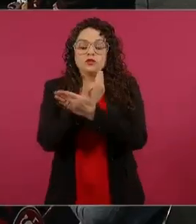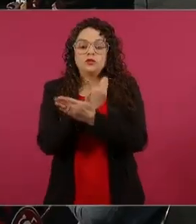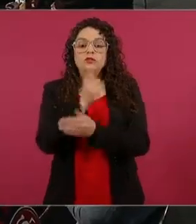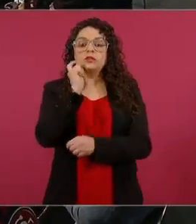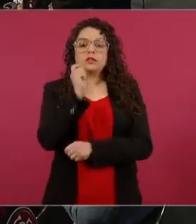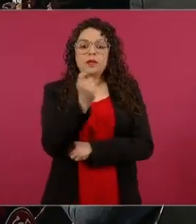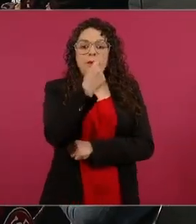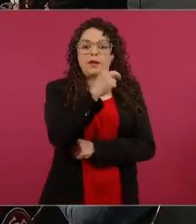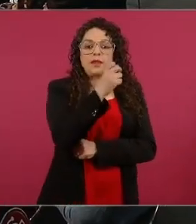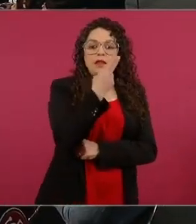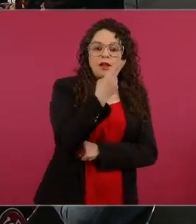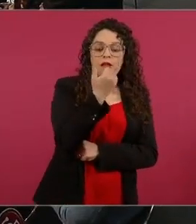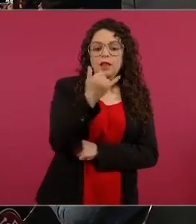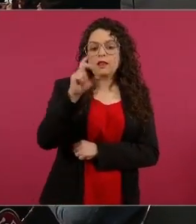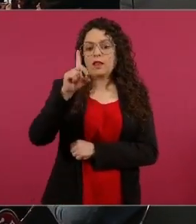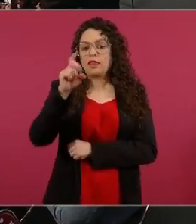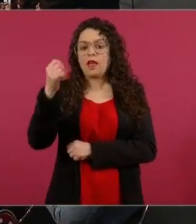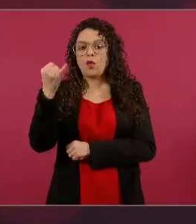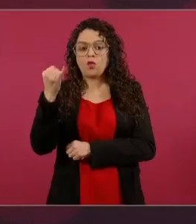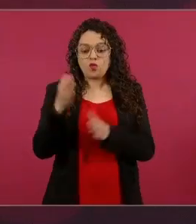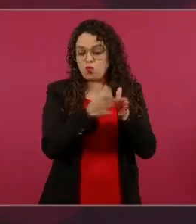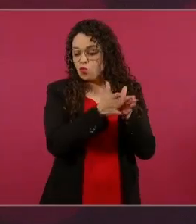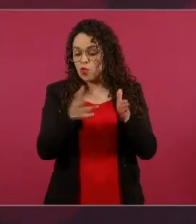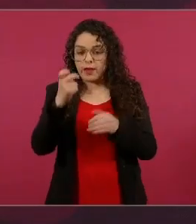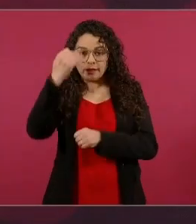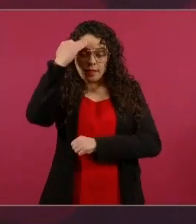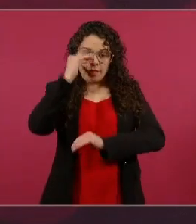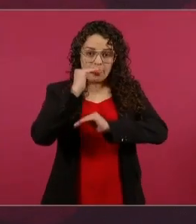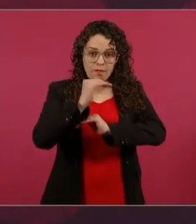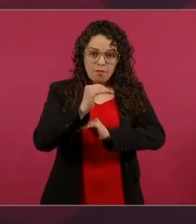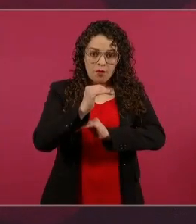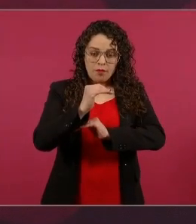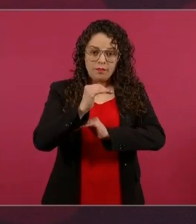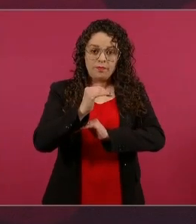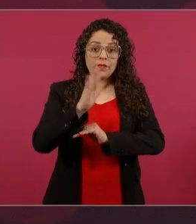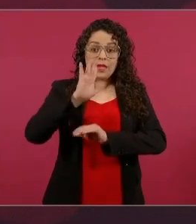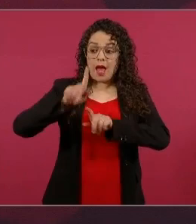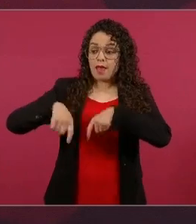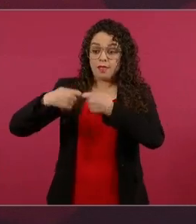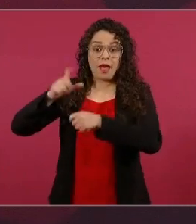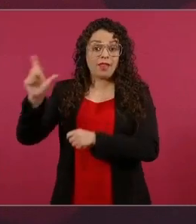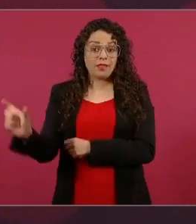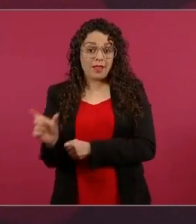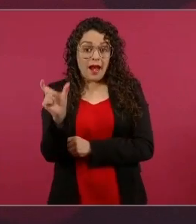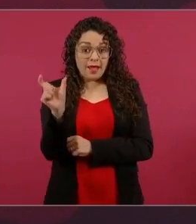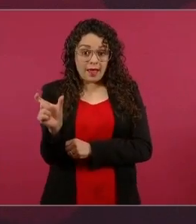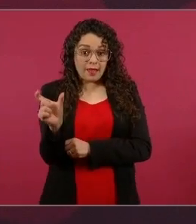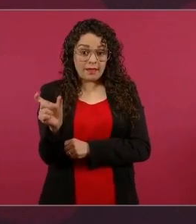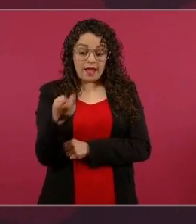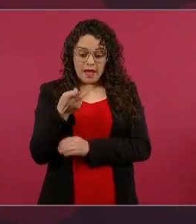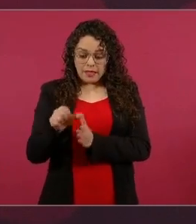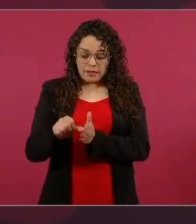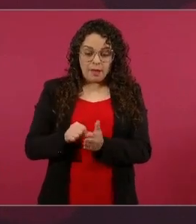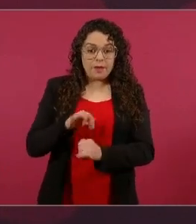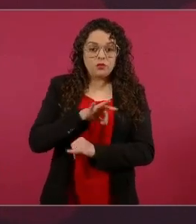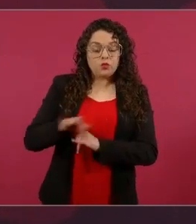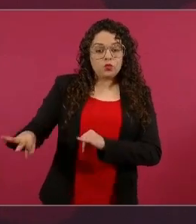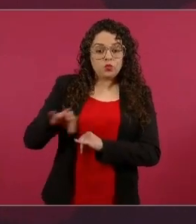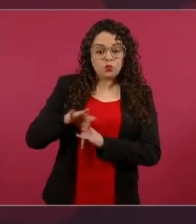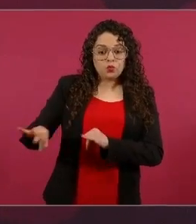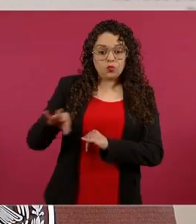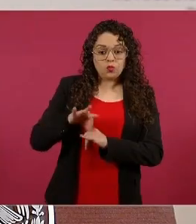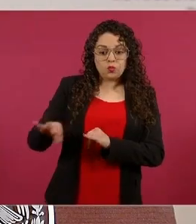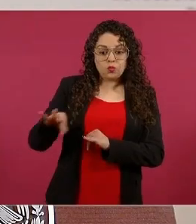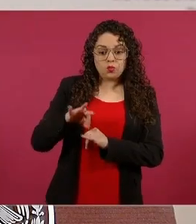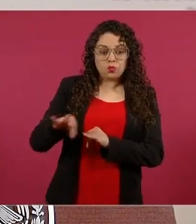noviembre y el 30 de junio una vez que reciban su tarjeta hacia el final de este mes como lo informamos hace